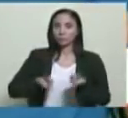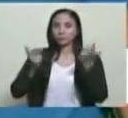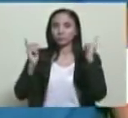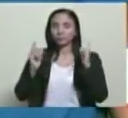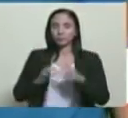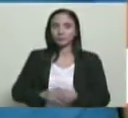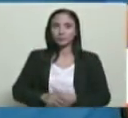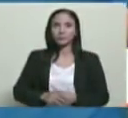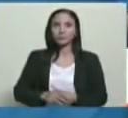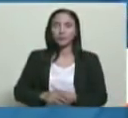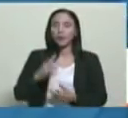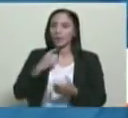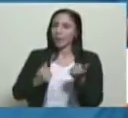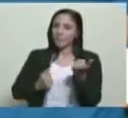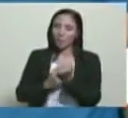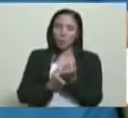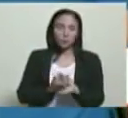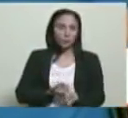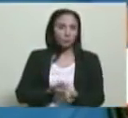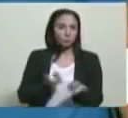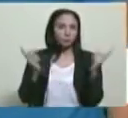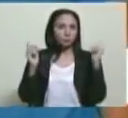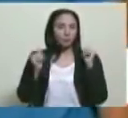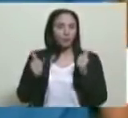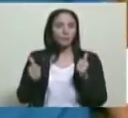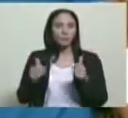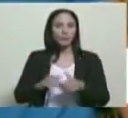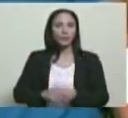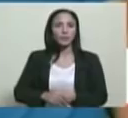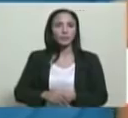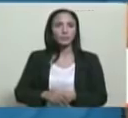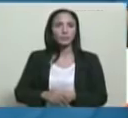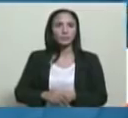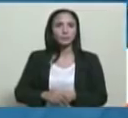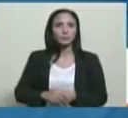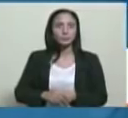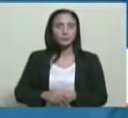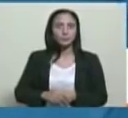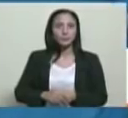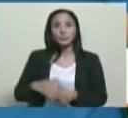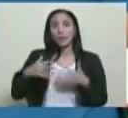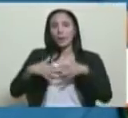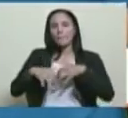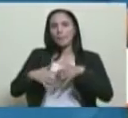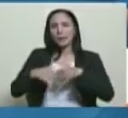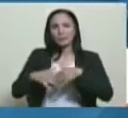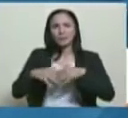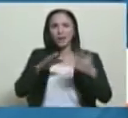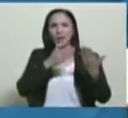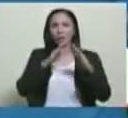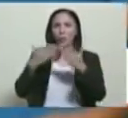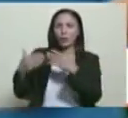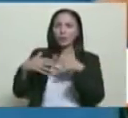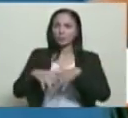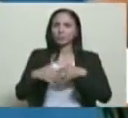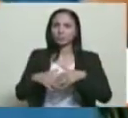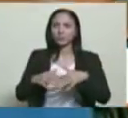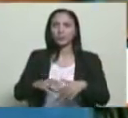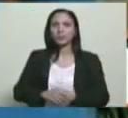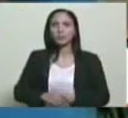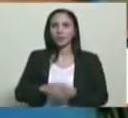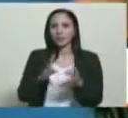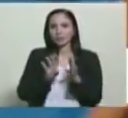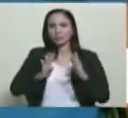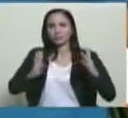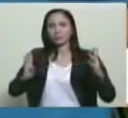dando, este gran apoyo que tanto lo necesitábamos como empresa de propiedad social directa comunal. Aquí estamos, mi